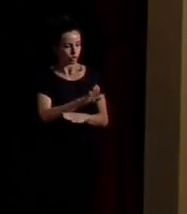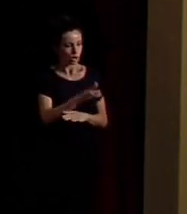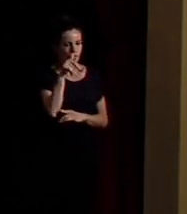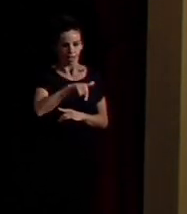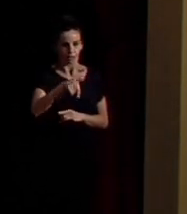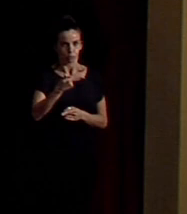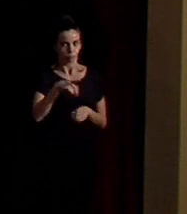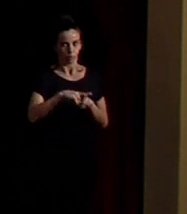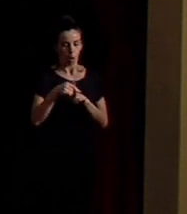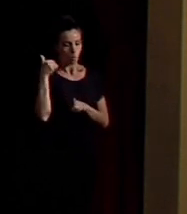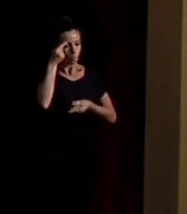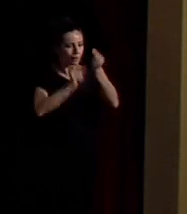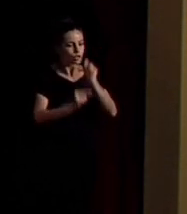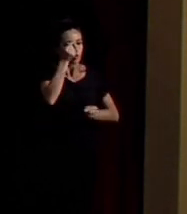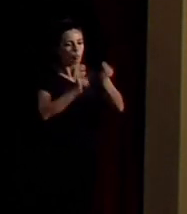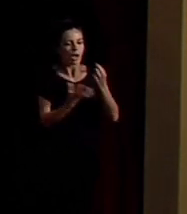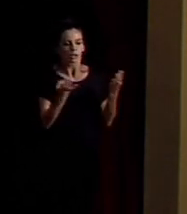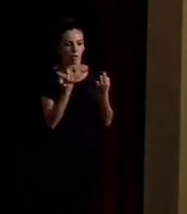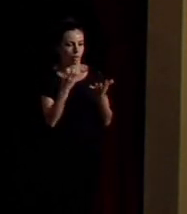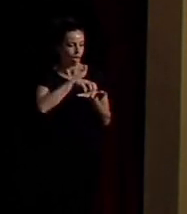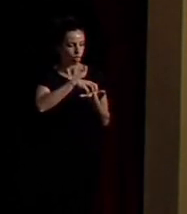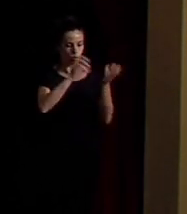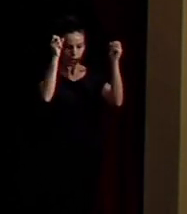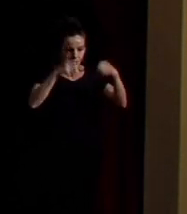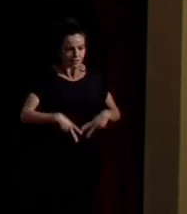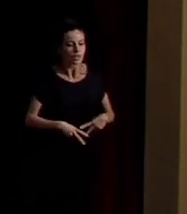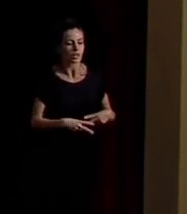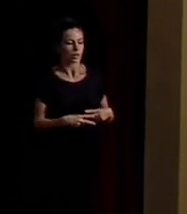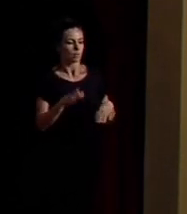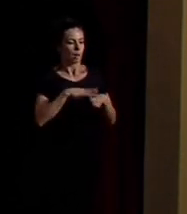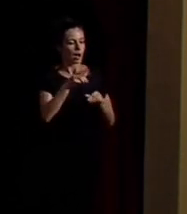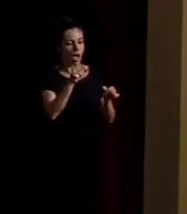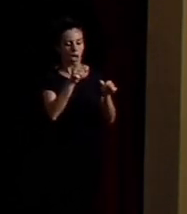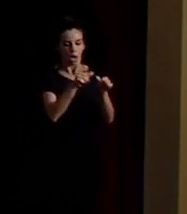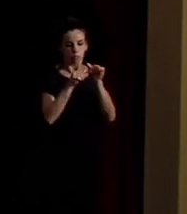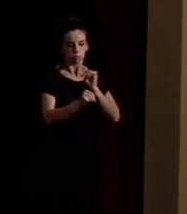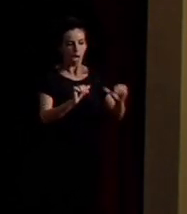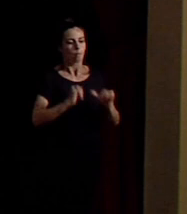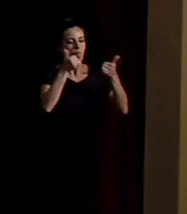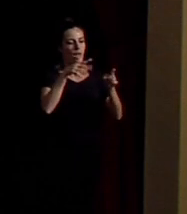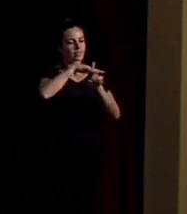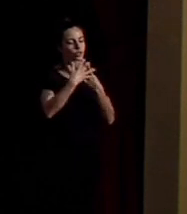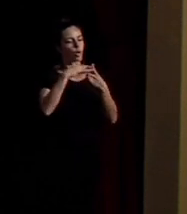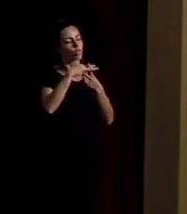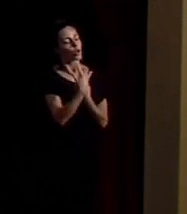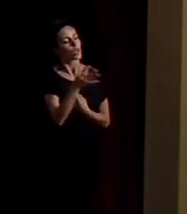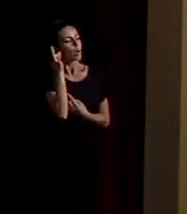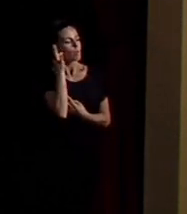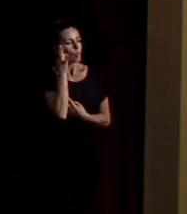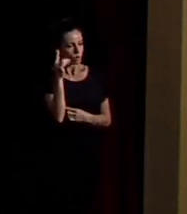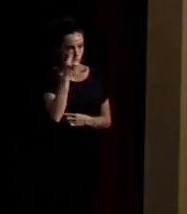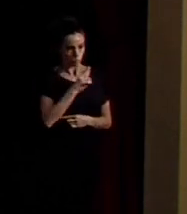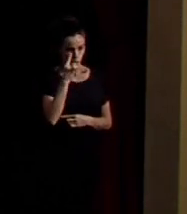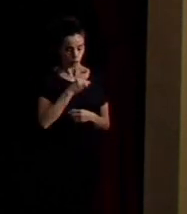absolutamente, o debería ser un presupuesto indiscutible, desde el cual abordar la situación de las mujeres prostituidas.